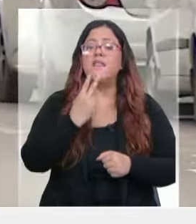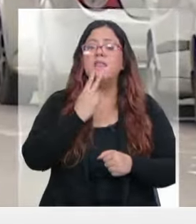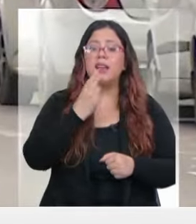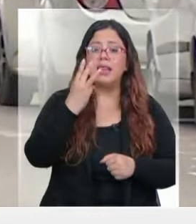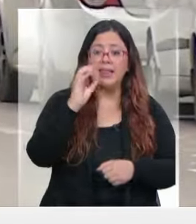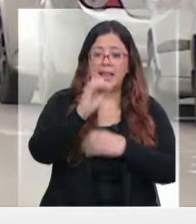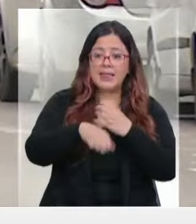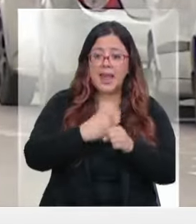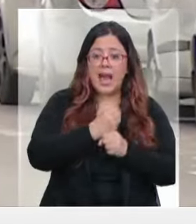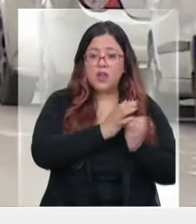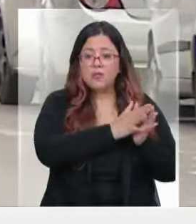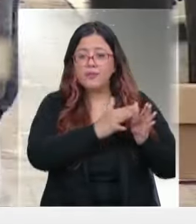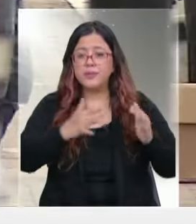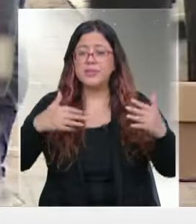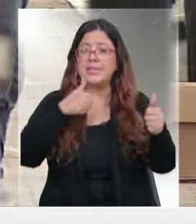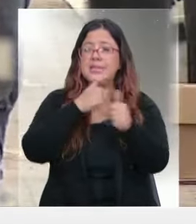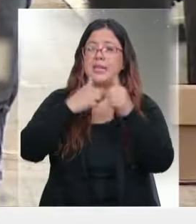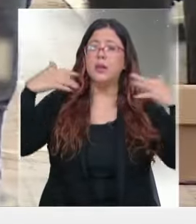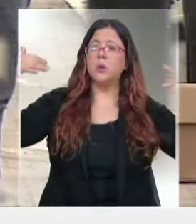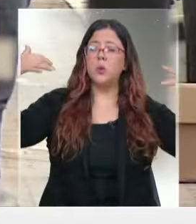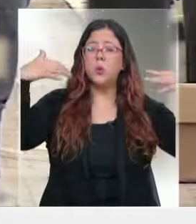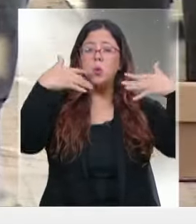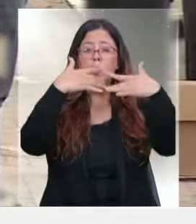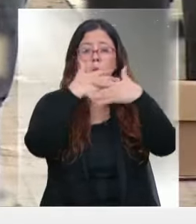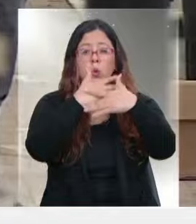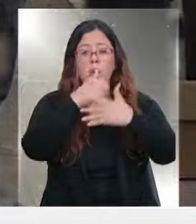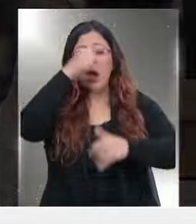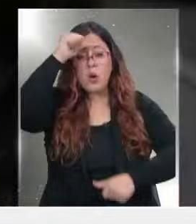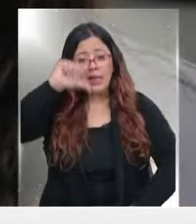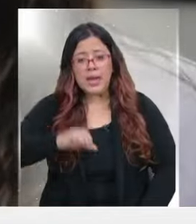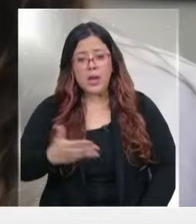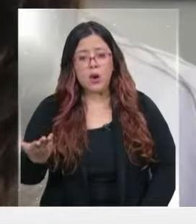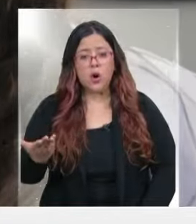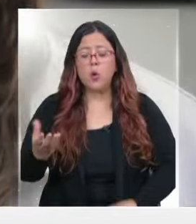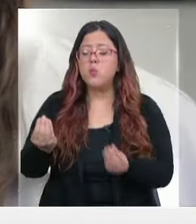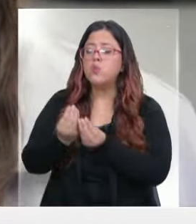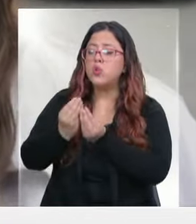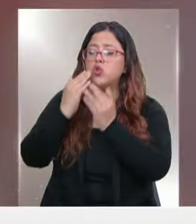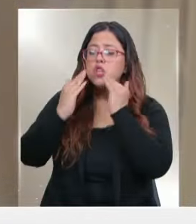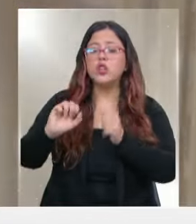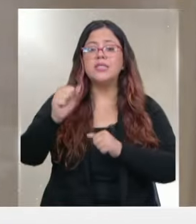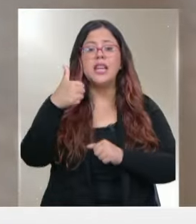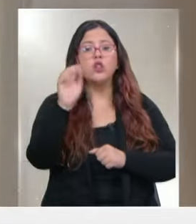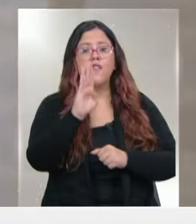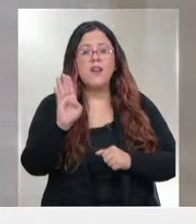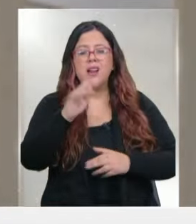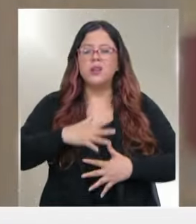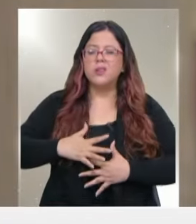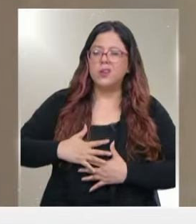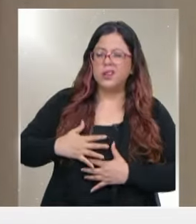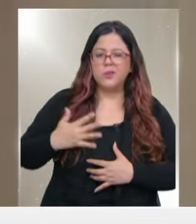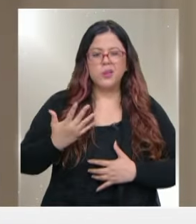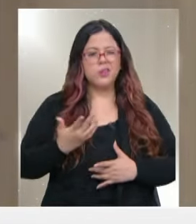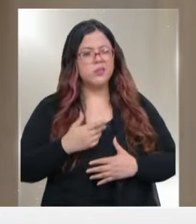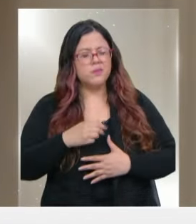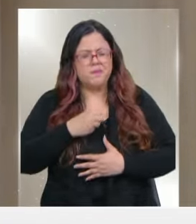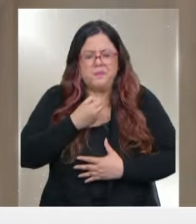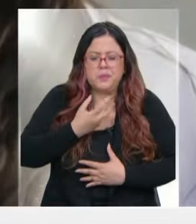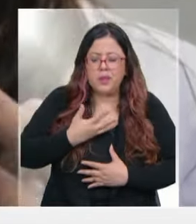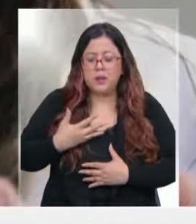años próximo a una nube tóxica parece ser una condena. Varios niños de sexto básico que no se sentían bien, que estaban con náuseas,